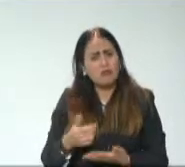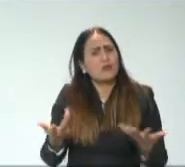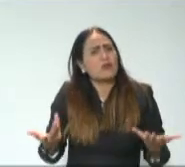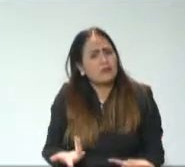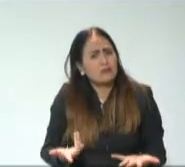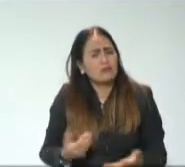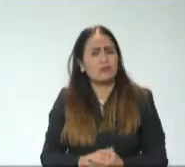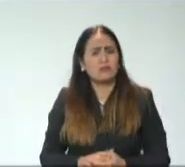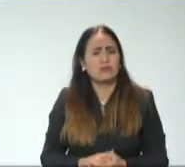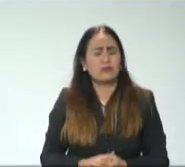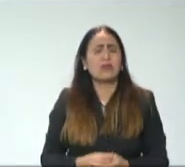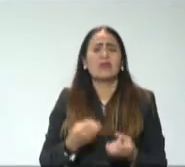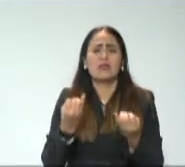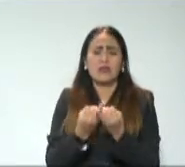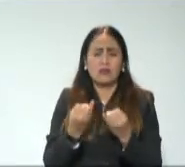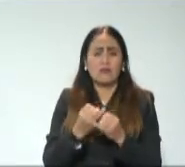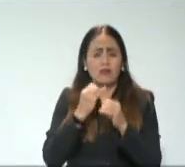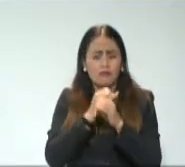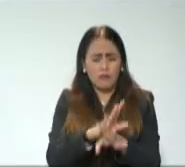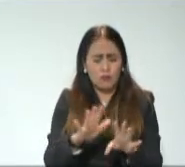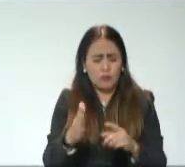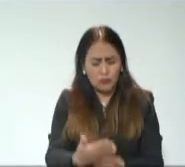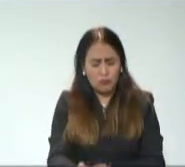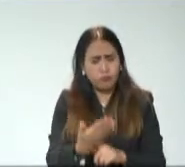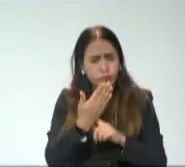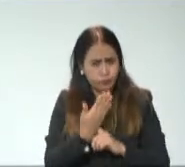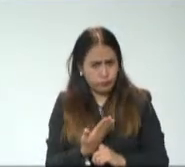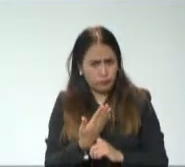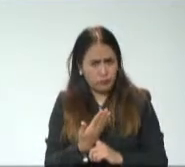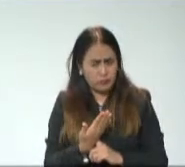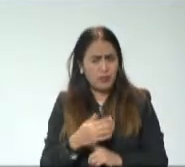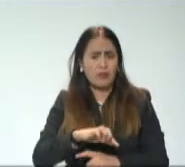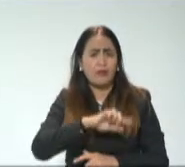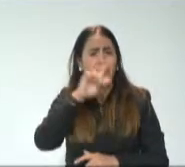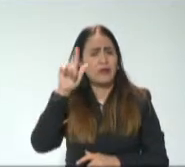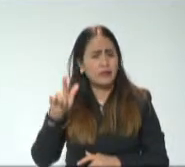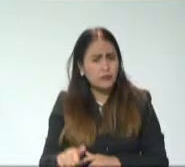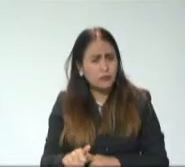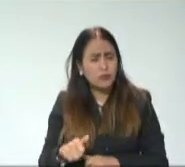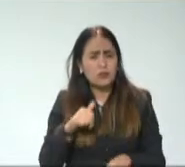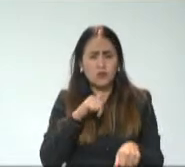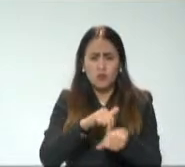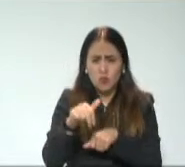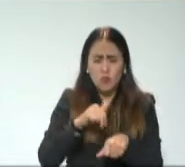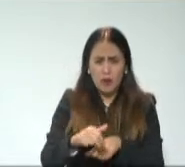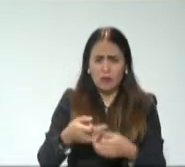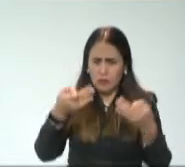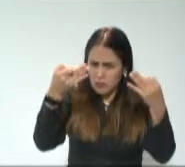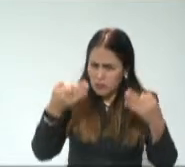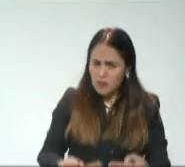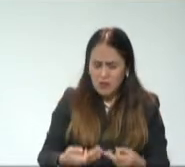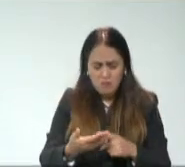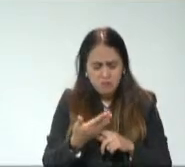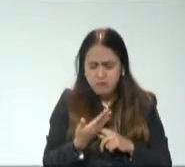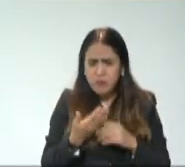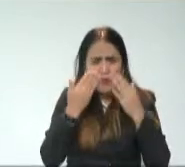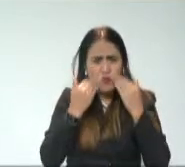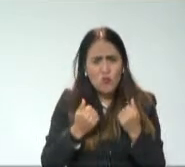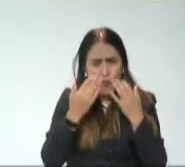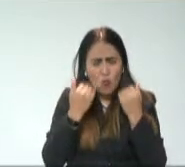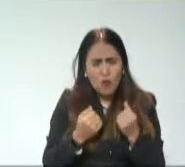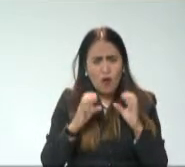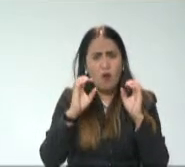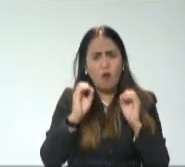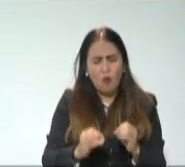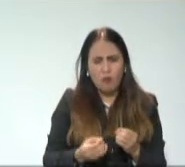no sirve de nada si lo que transparent no no tiene las cifras correctas o tiene